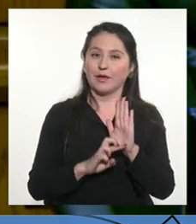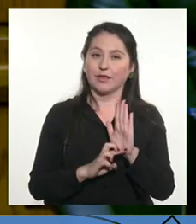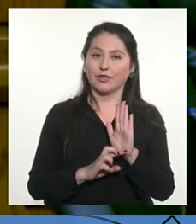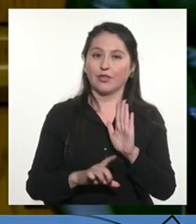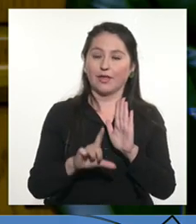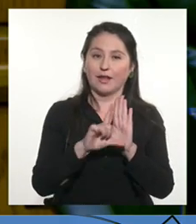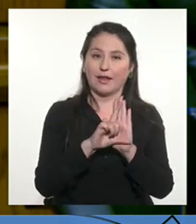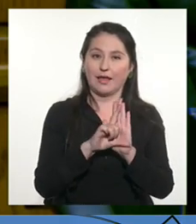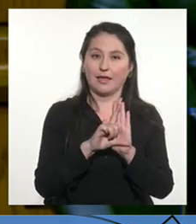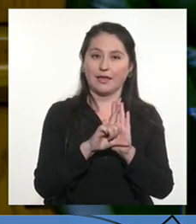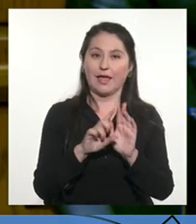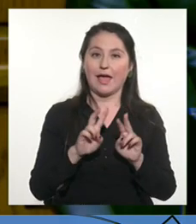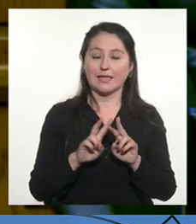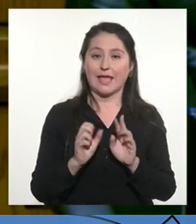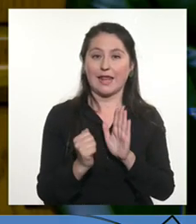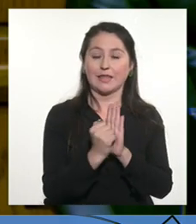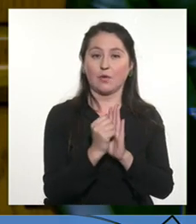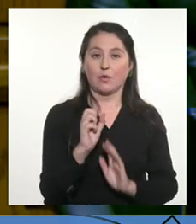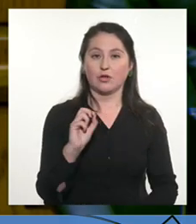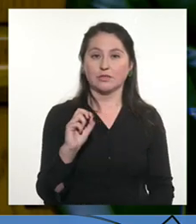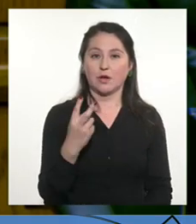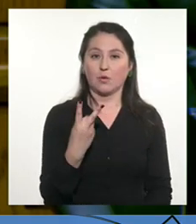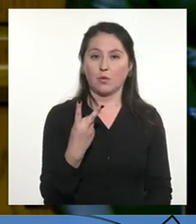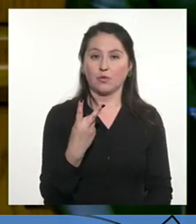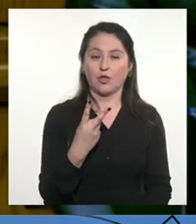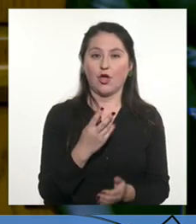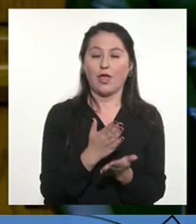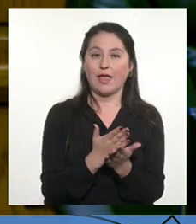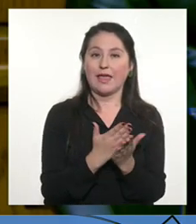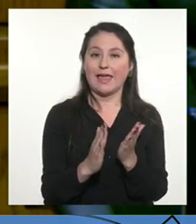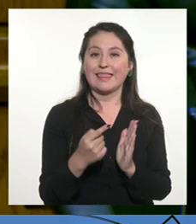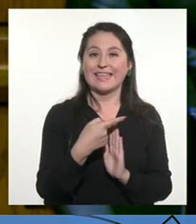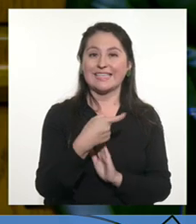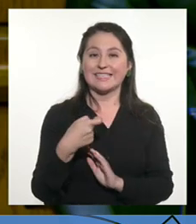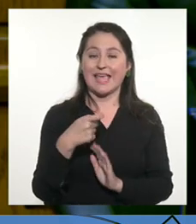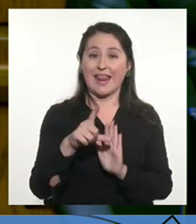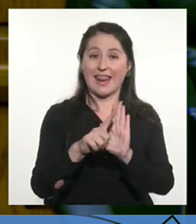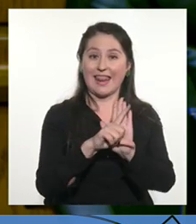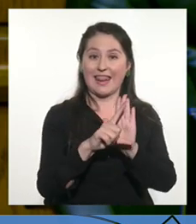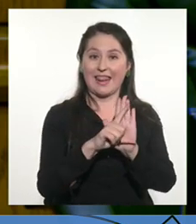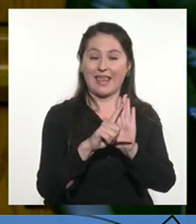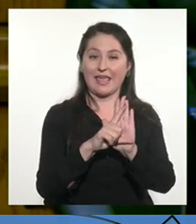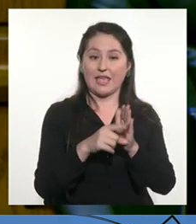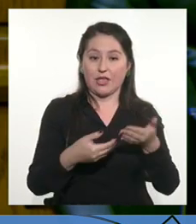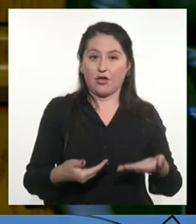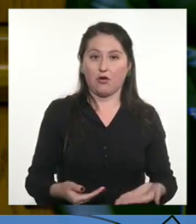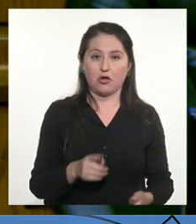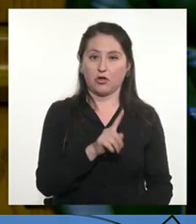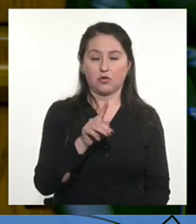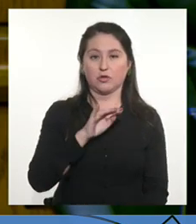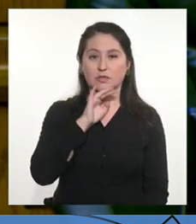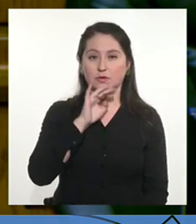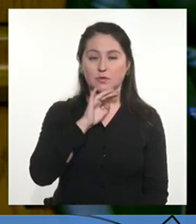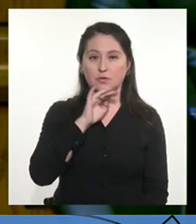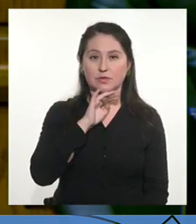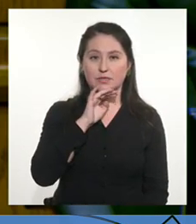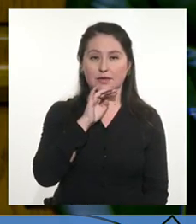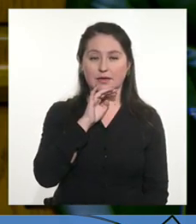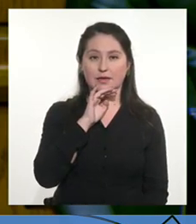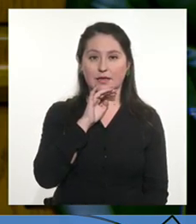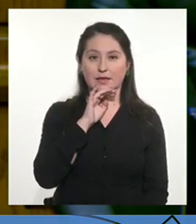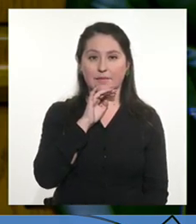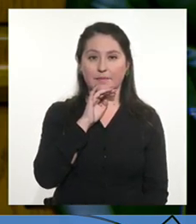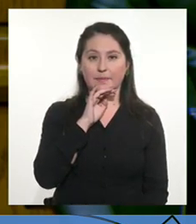establece en su artículo segundo la derogación de 100 leyes que actualmente se encuentran en desuso laboriosa tarea